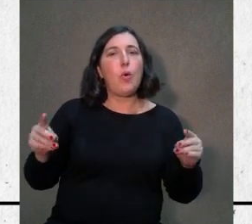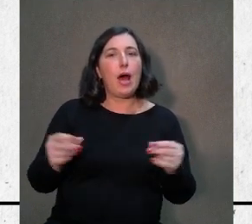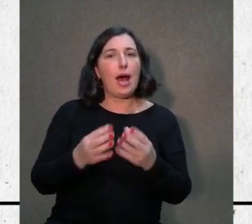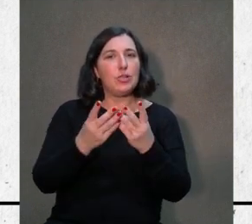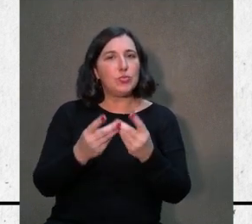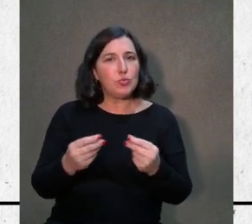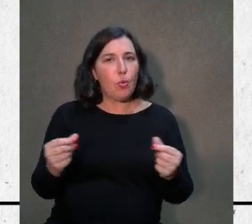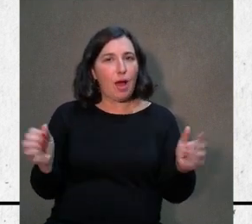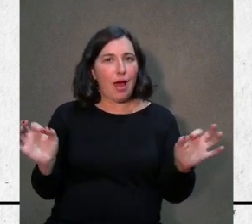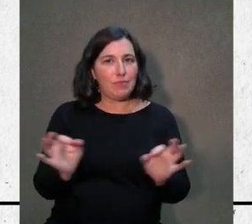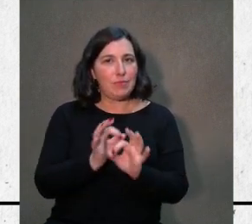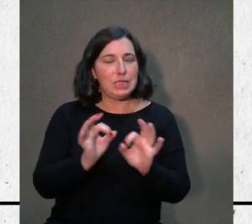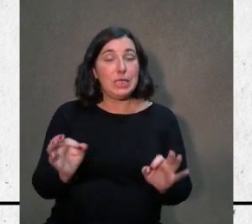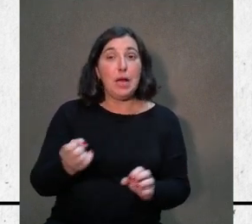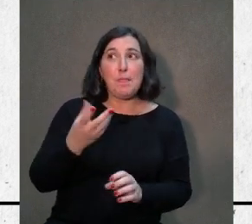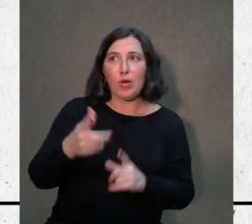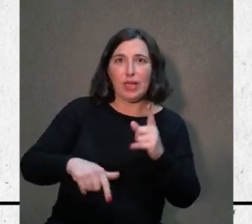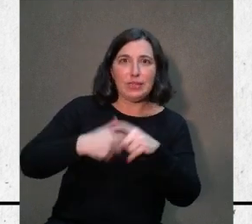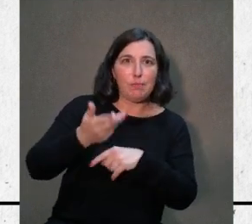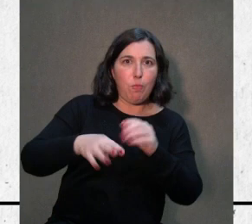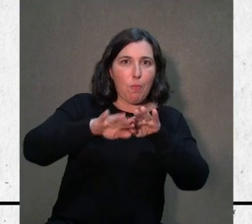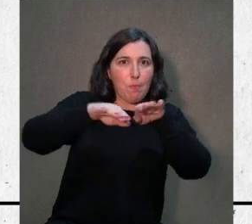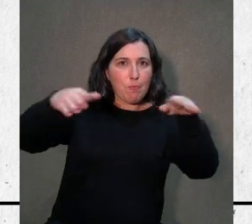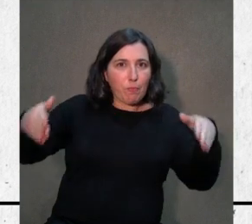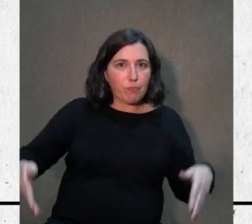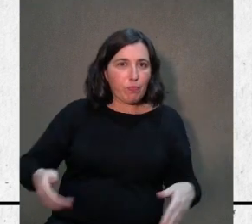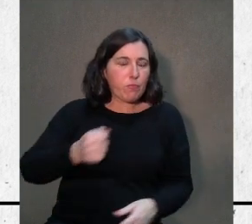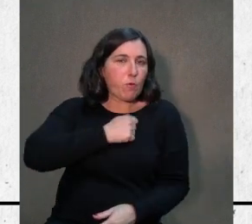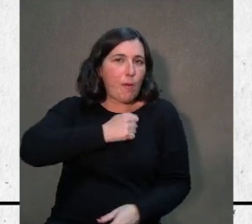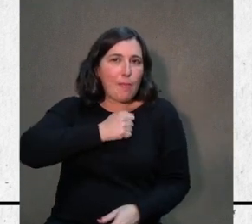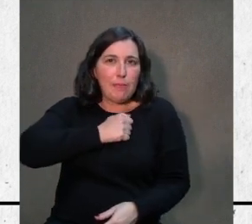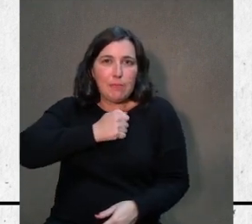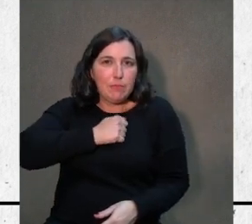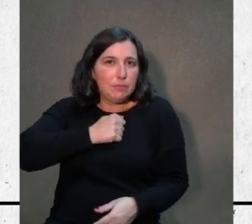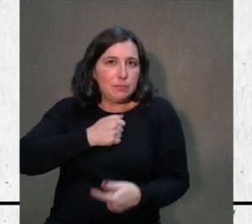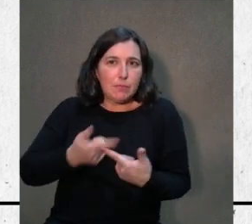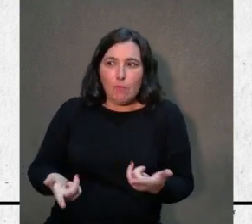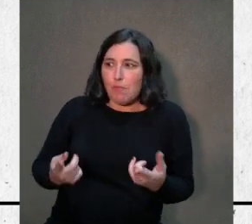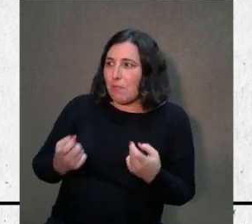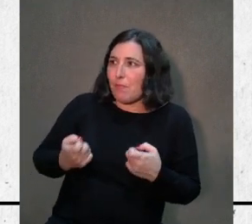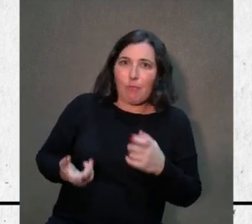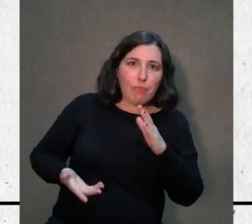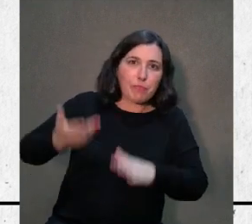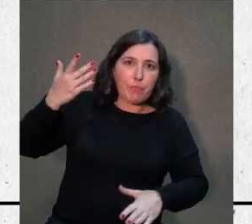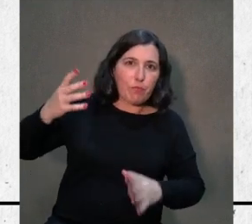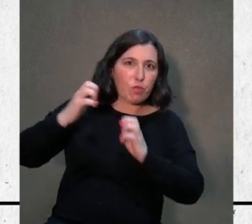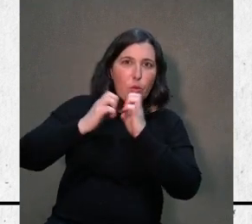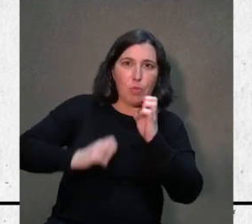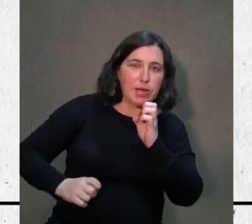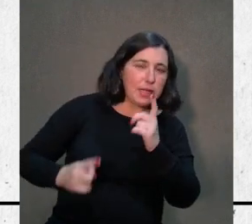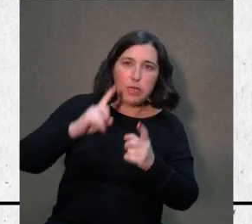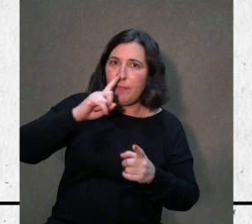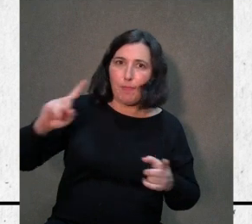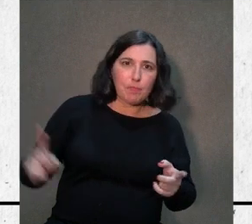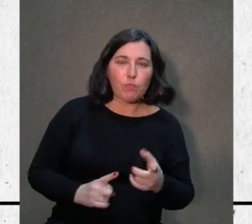porque cuando nosotros estamos en el escenario, cuando estamos tocando, ejecutando, el corazón se nos suele ir a mil y tenemos una